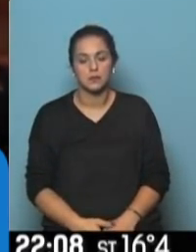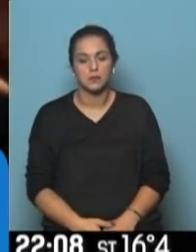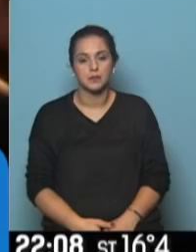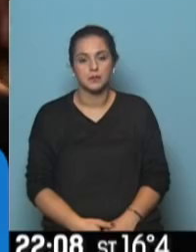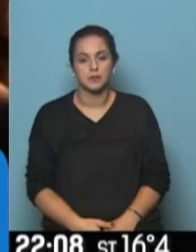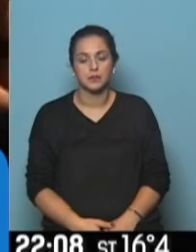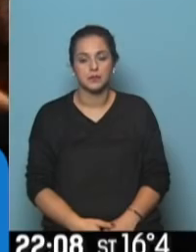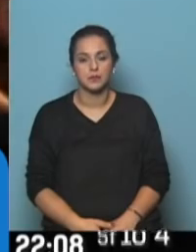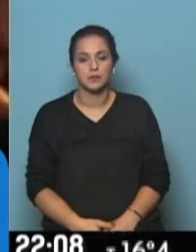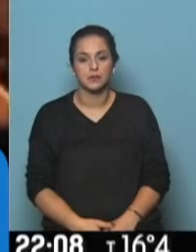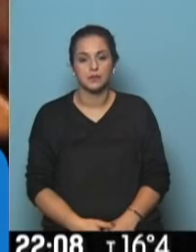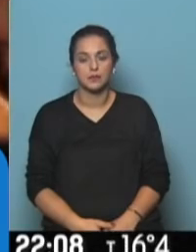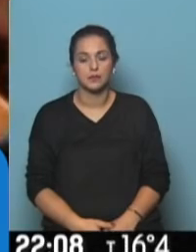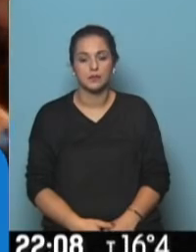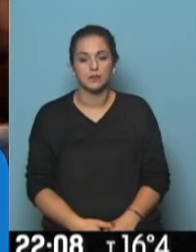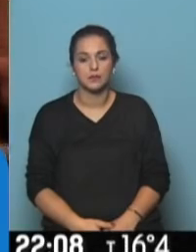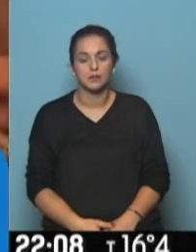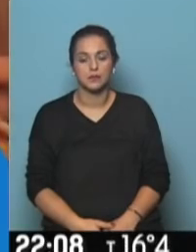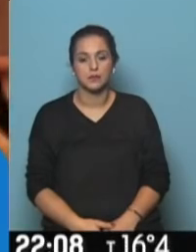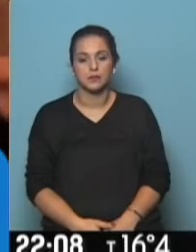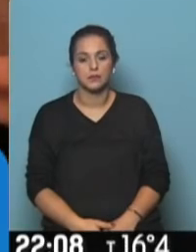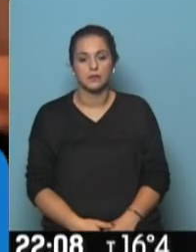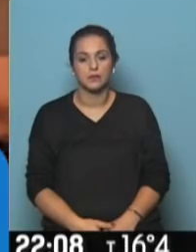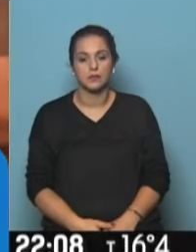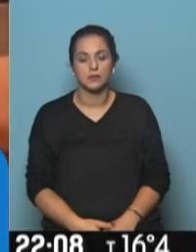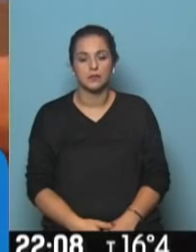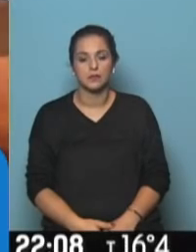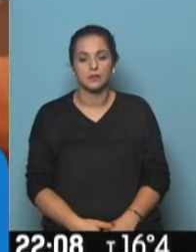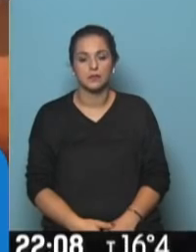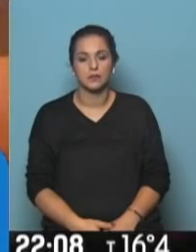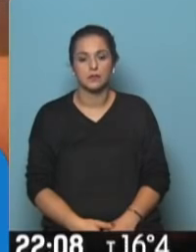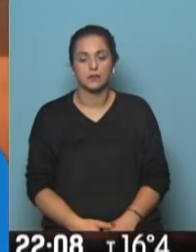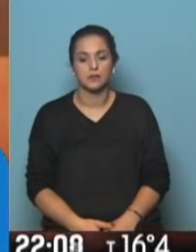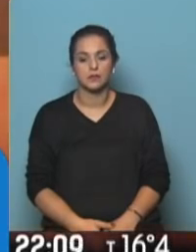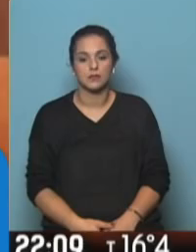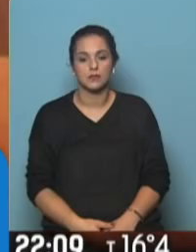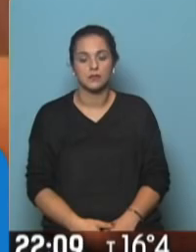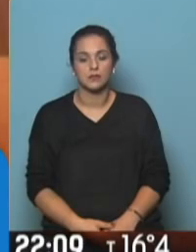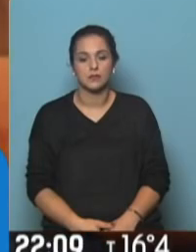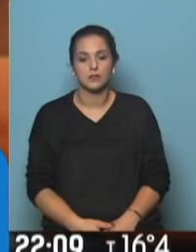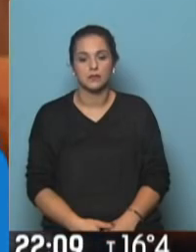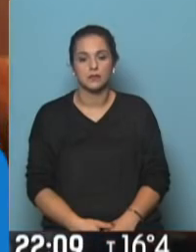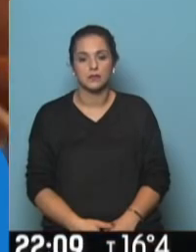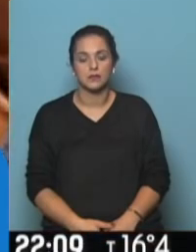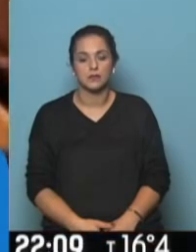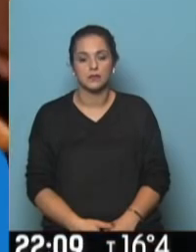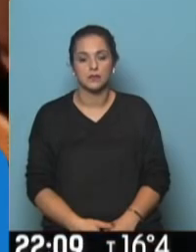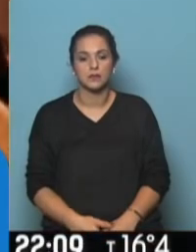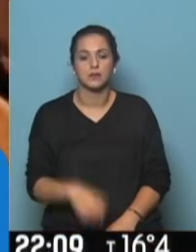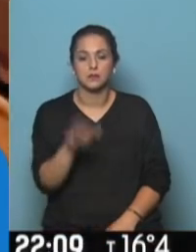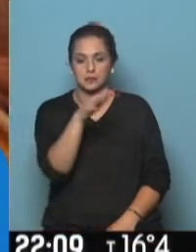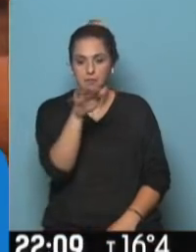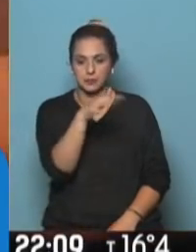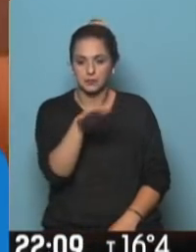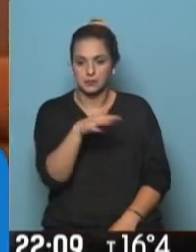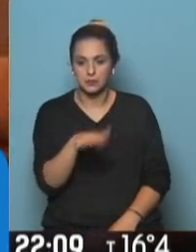Jair Bolsonaro. Pois é que a campanha continua, a campanha ela vai ter agora crescente, que à medida